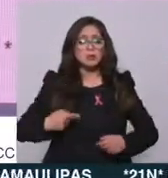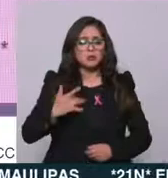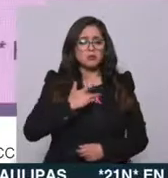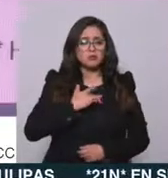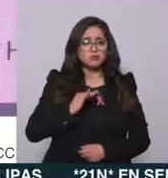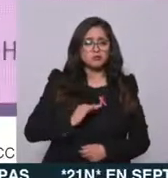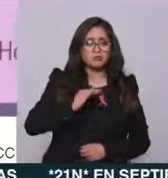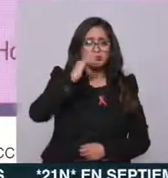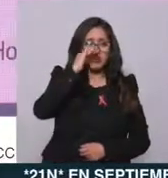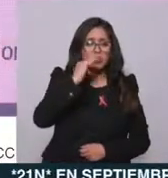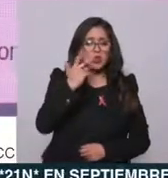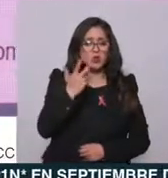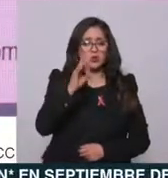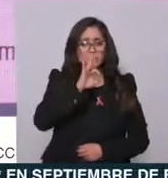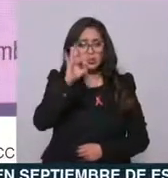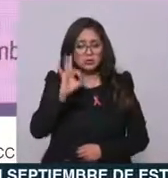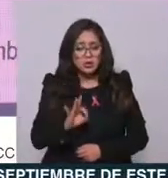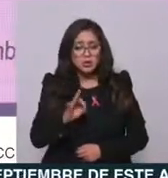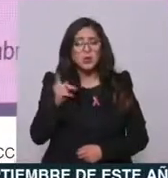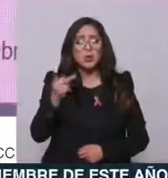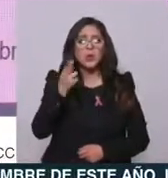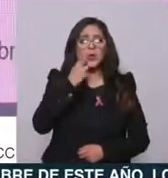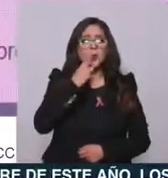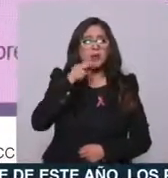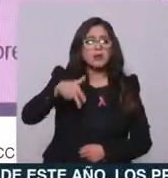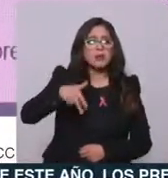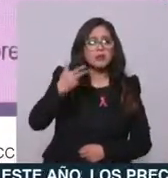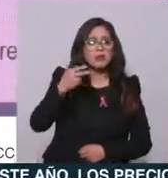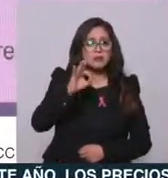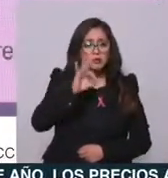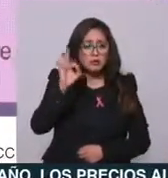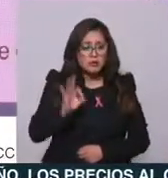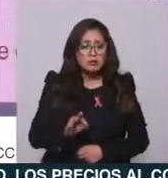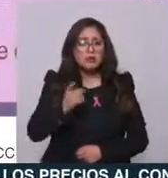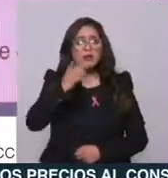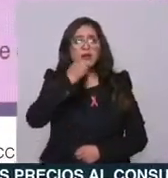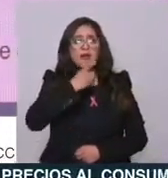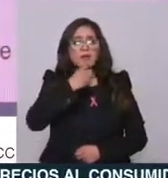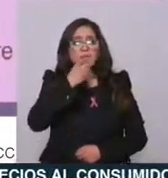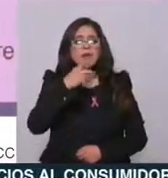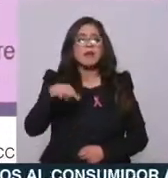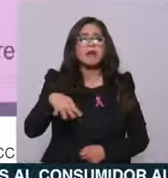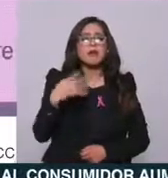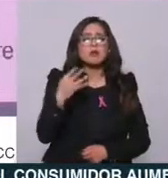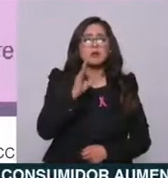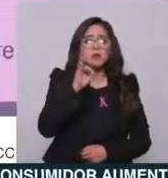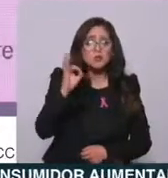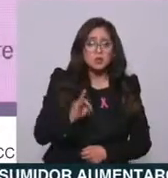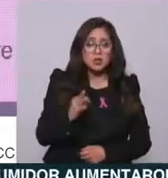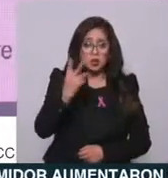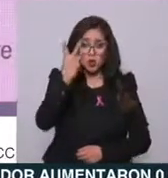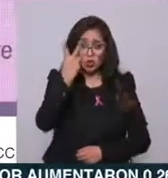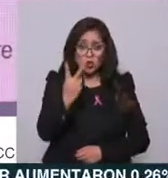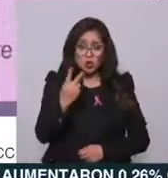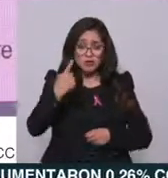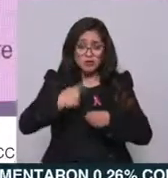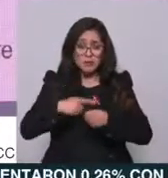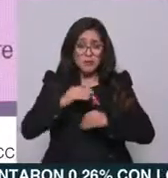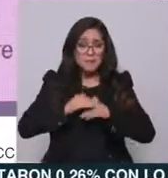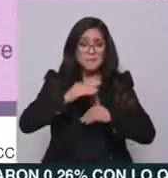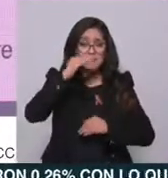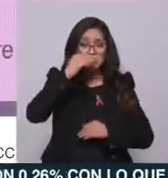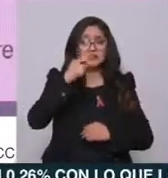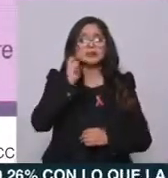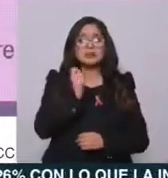es de 8%, si fuma 13%, si tiene diabetes 14% y si tiene más de 2 factores de riesgo, ya lo vimos, una tercera